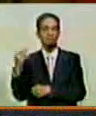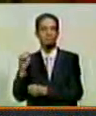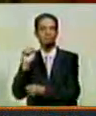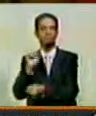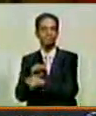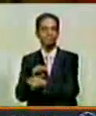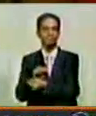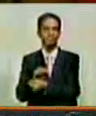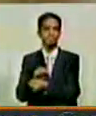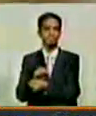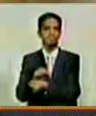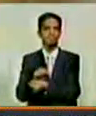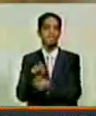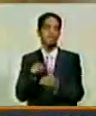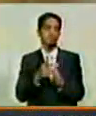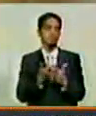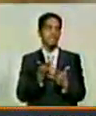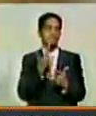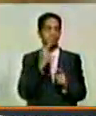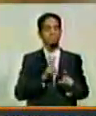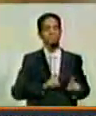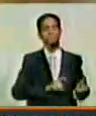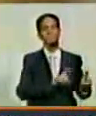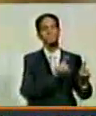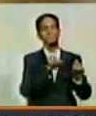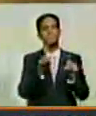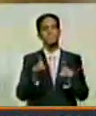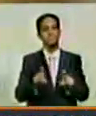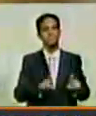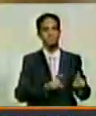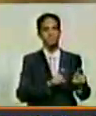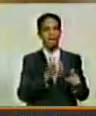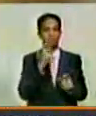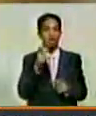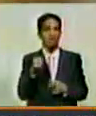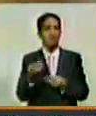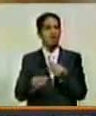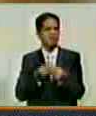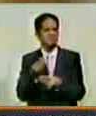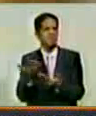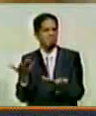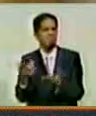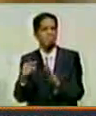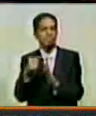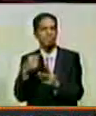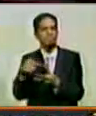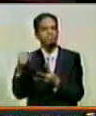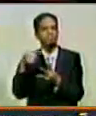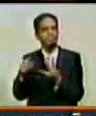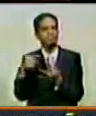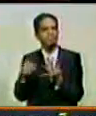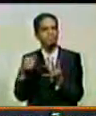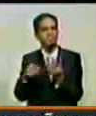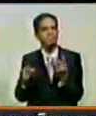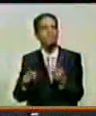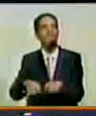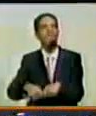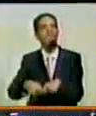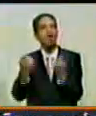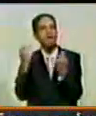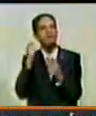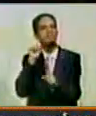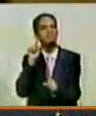la comisión y presunta comisión de delitos por motivos políticos, de violencia con fines